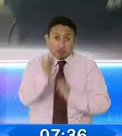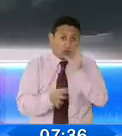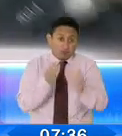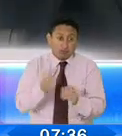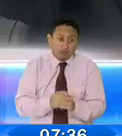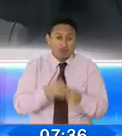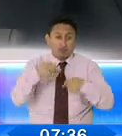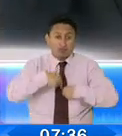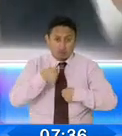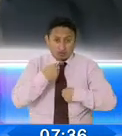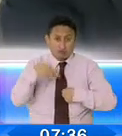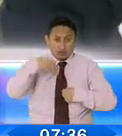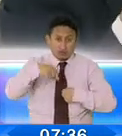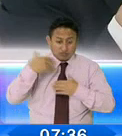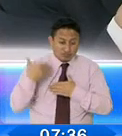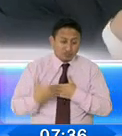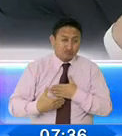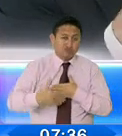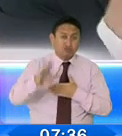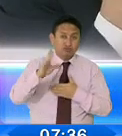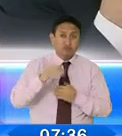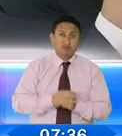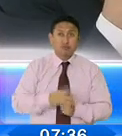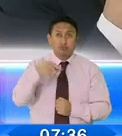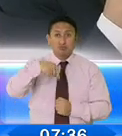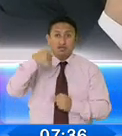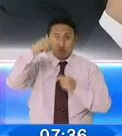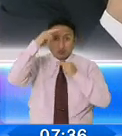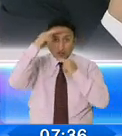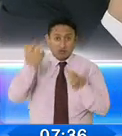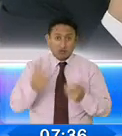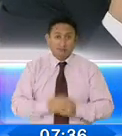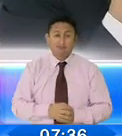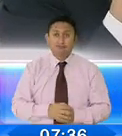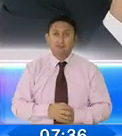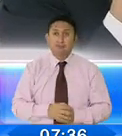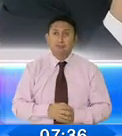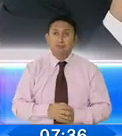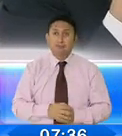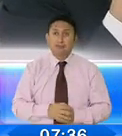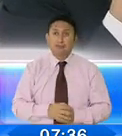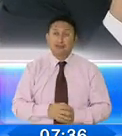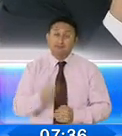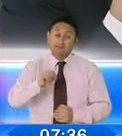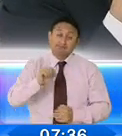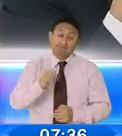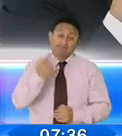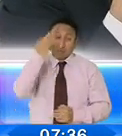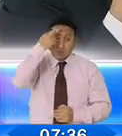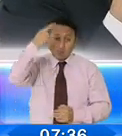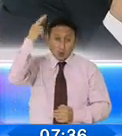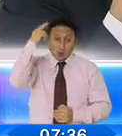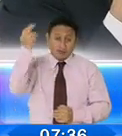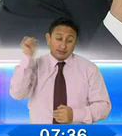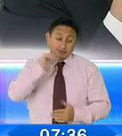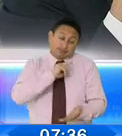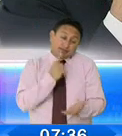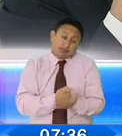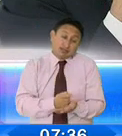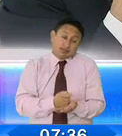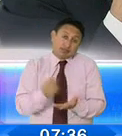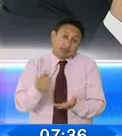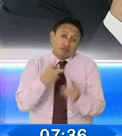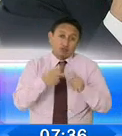dicho a lo largo de semanas en este noticiero. Es así, Roberto, y ahí tenemos que empezar a